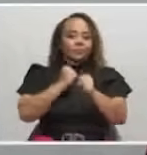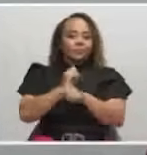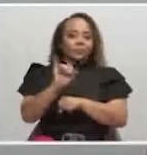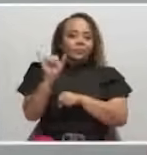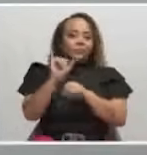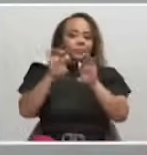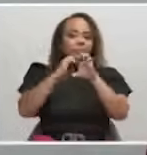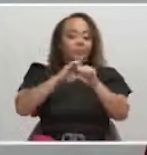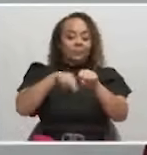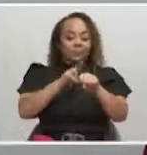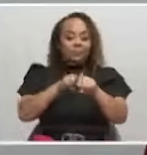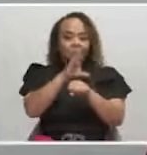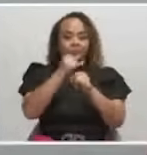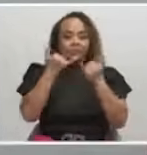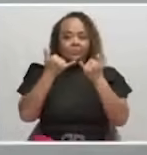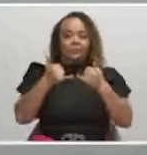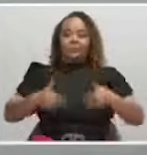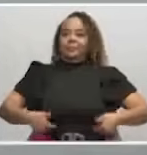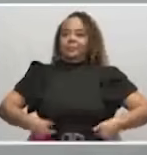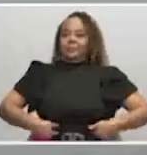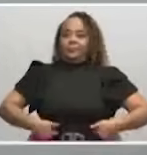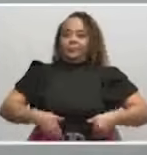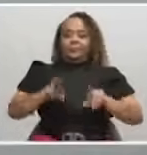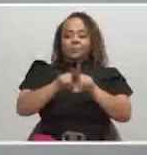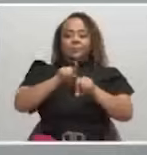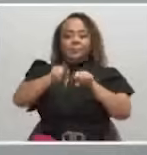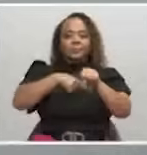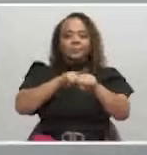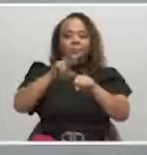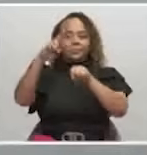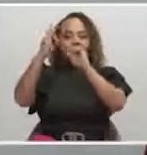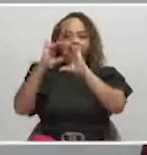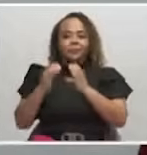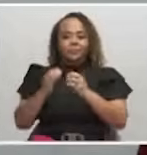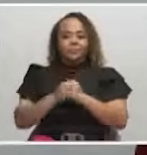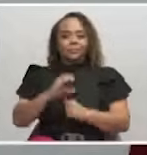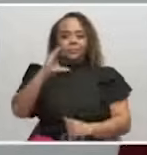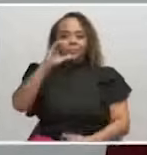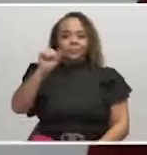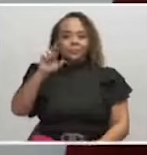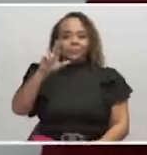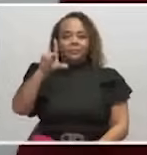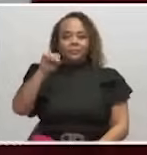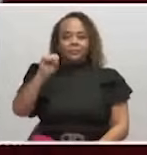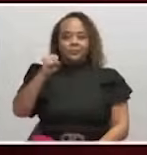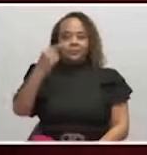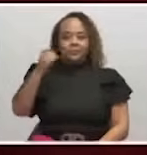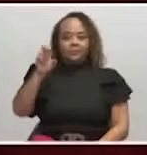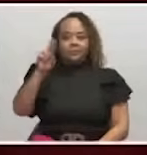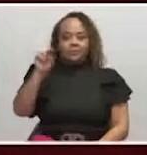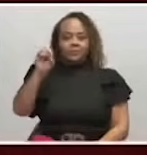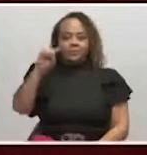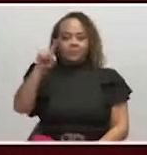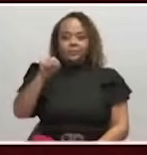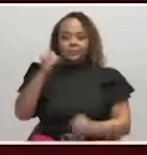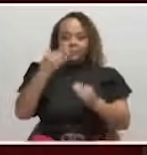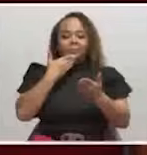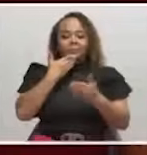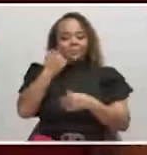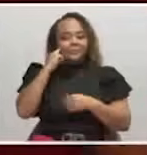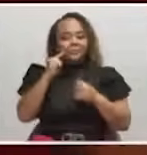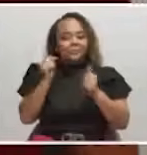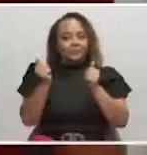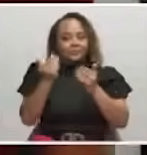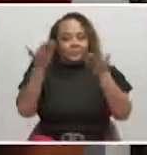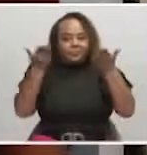de selección nacional y ahora técnico también nacional en la segunda división, don Carlos Hernández. Muchas gracias por recibirnos en su hogar primero y